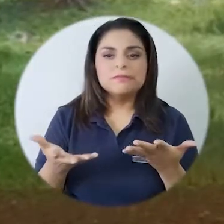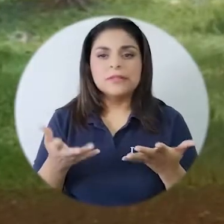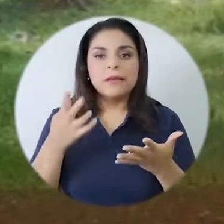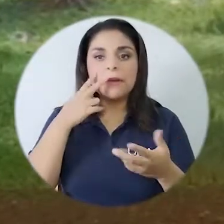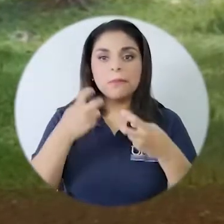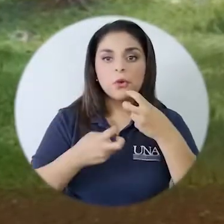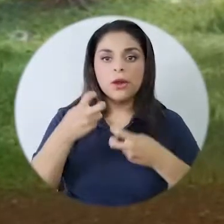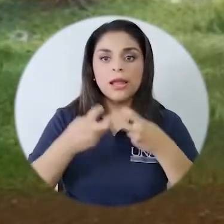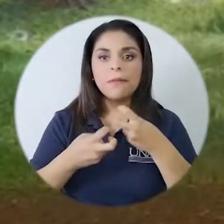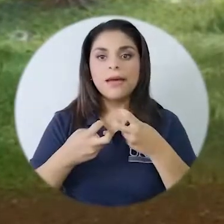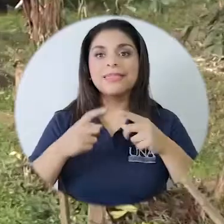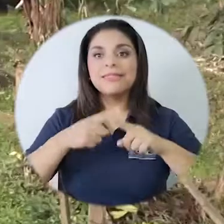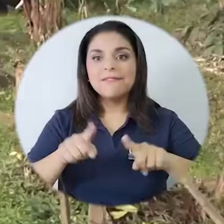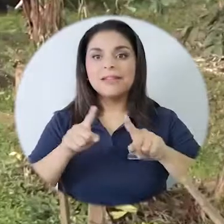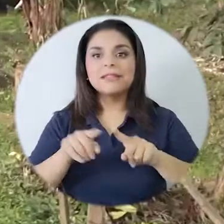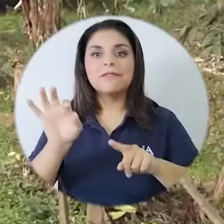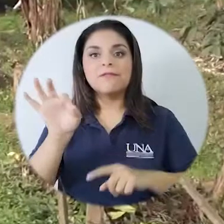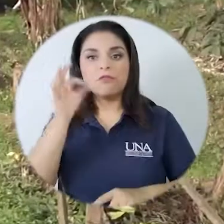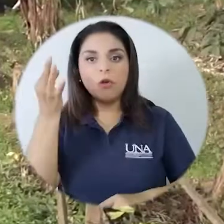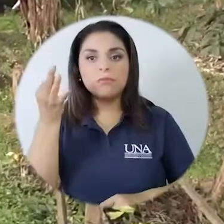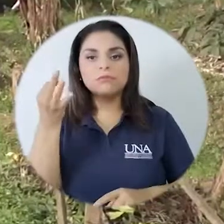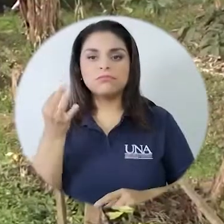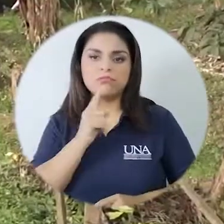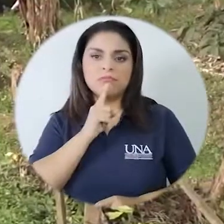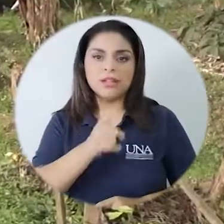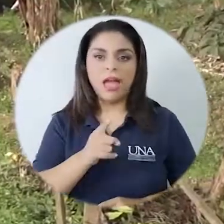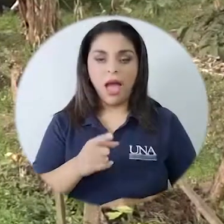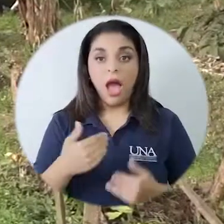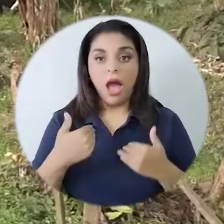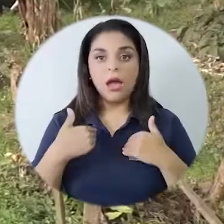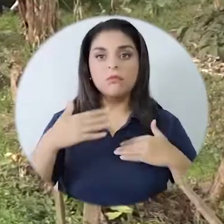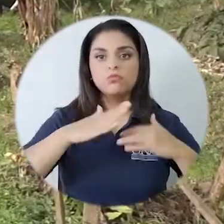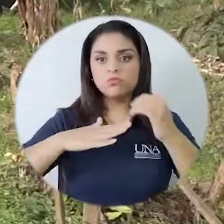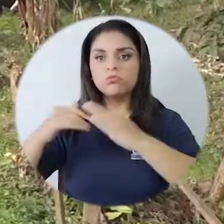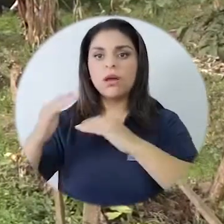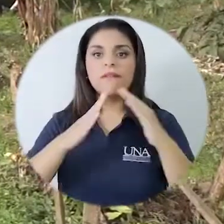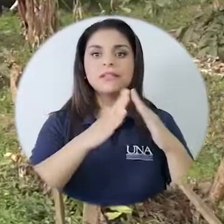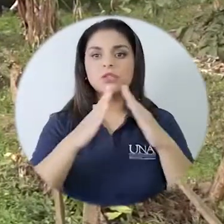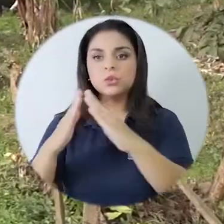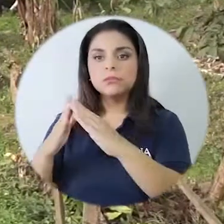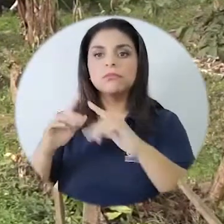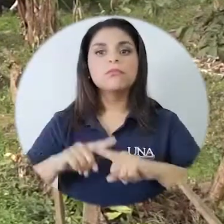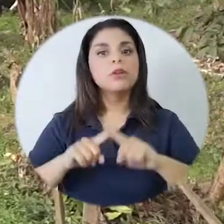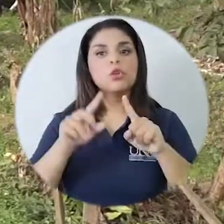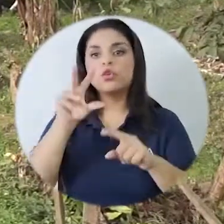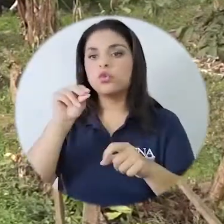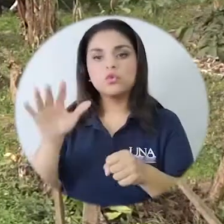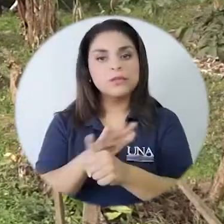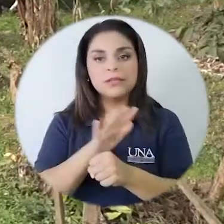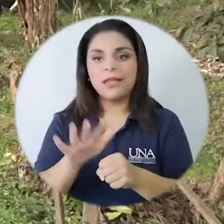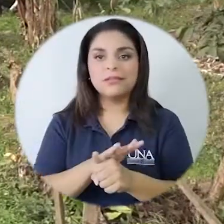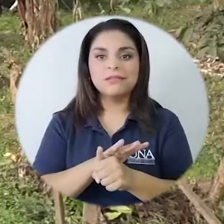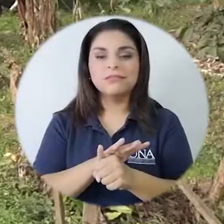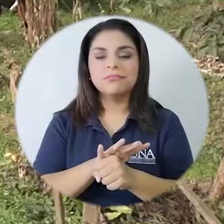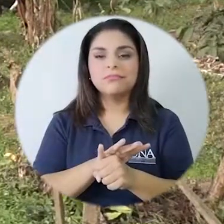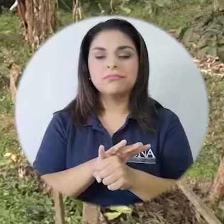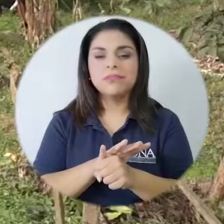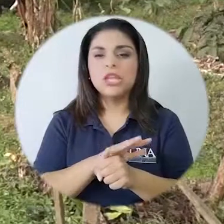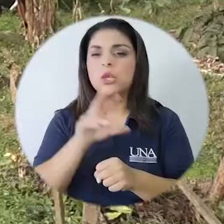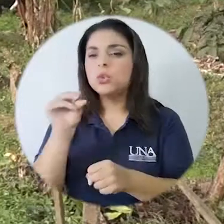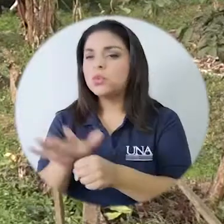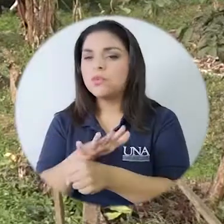una serie de herramientas que si bien es cierto, han creado las habitaciones para Costa Rica, pero no las suficientes. Y no solo